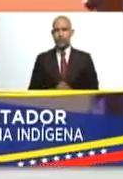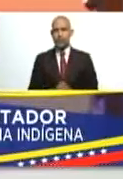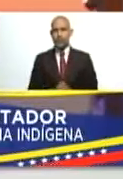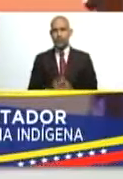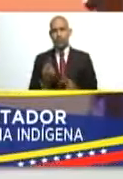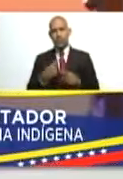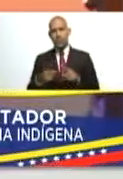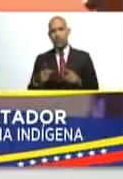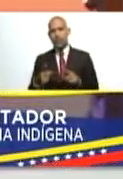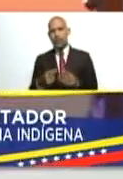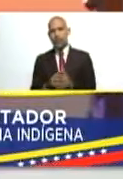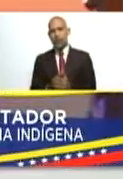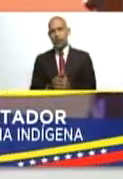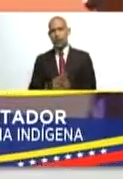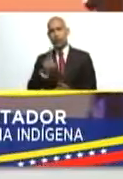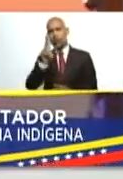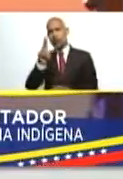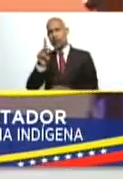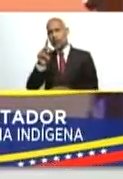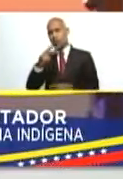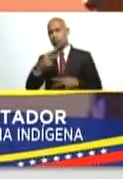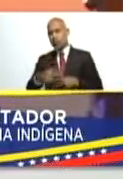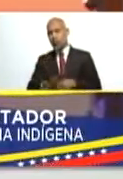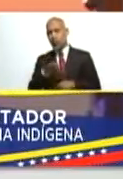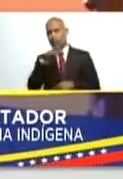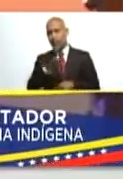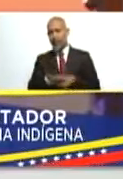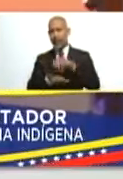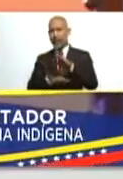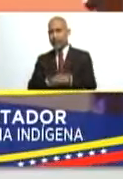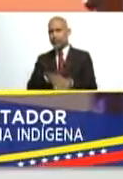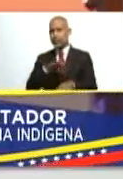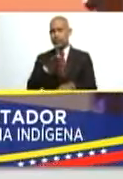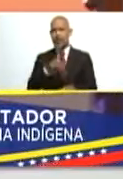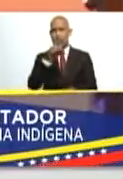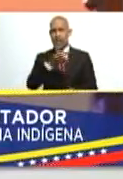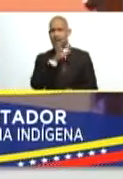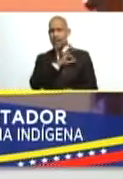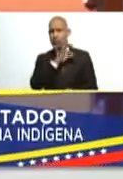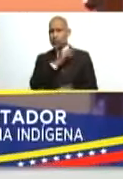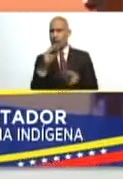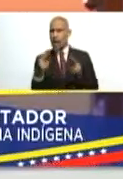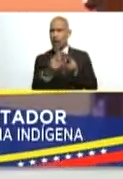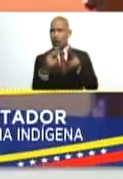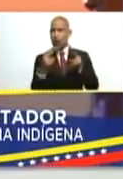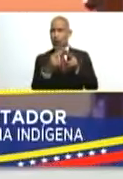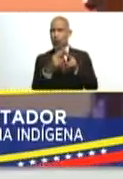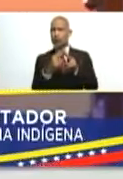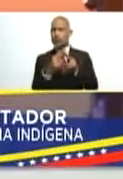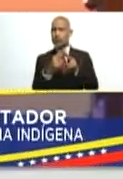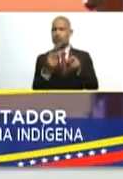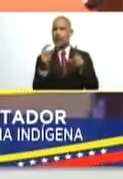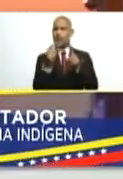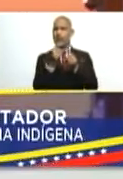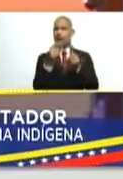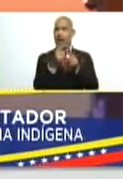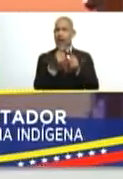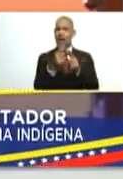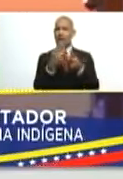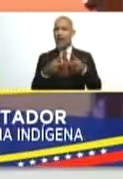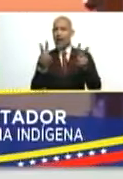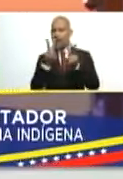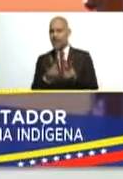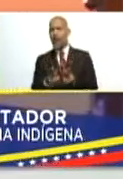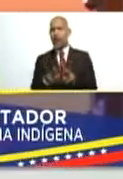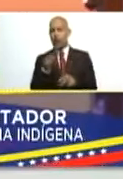Pero tiene una segunda fase, que es socializar el conocimiento, socializar los valores que